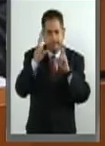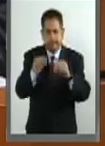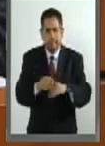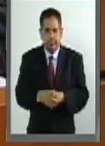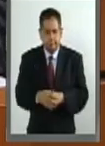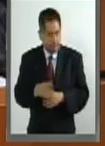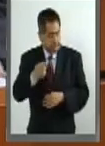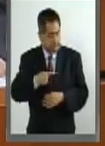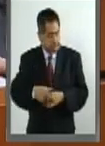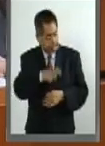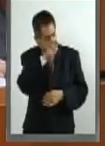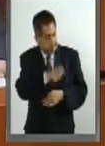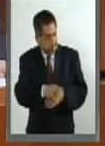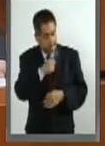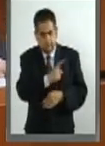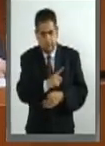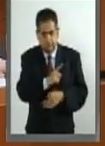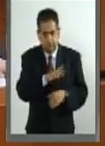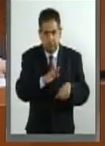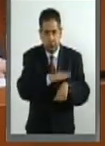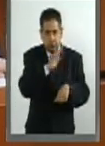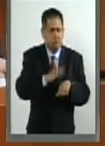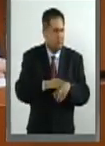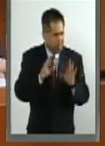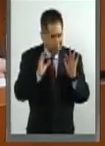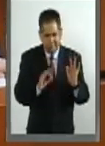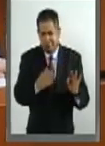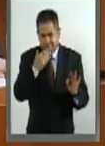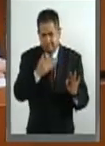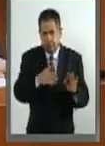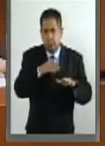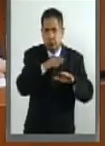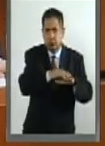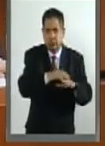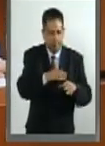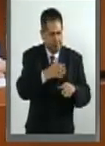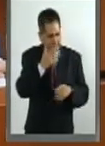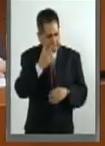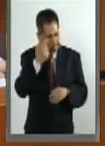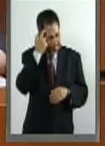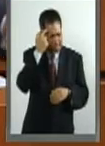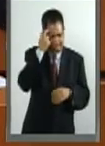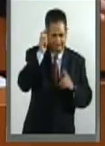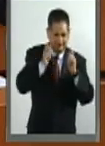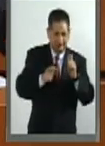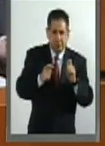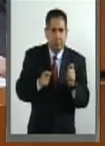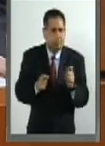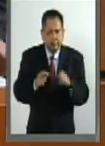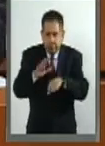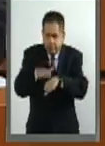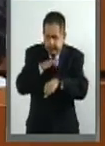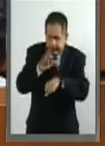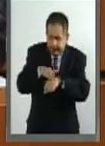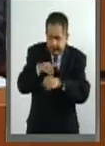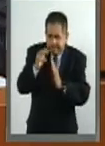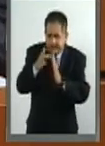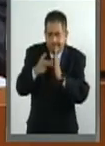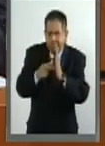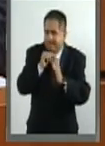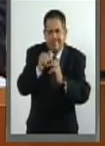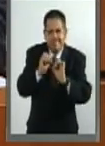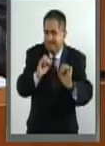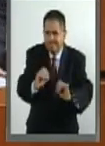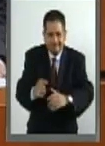una persona perfectamente calificada en cuanto a sus capacidades, pero no cumple los requisitos. Si